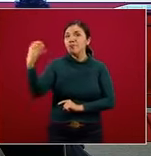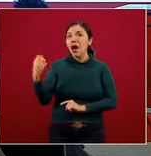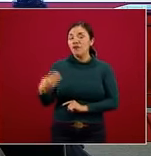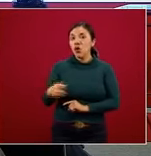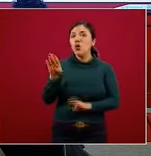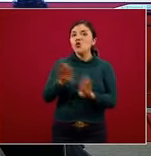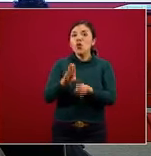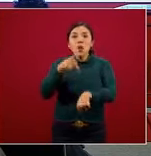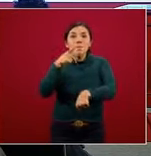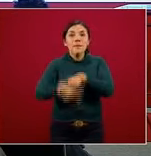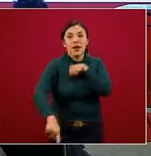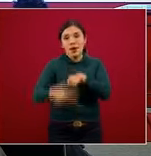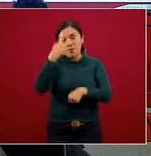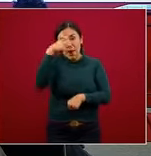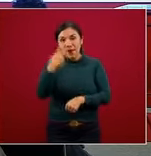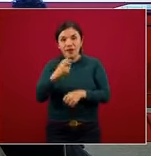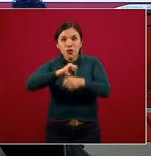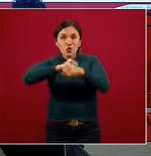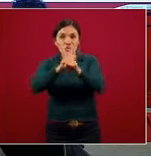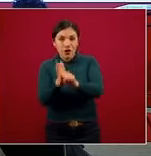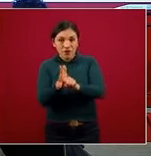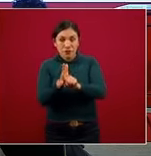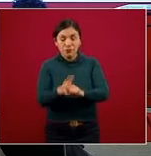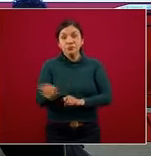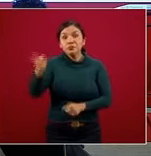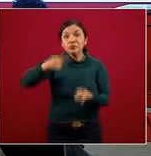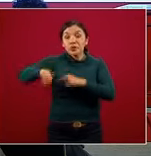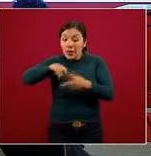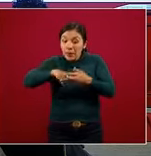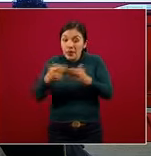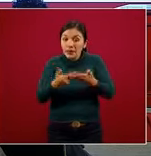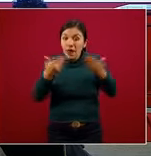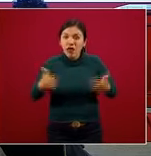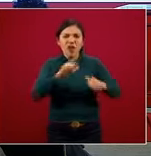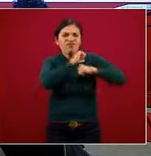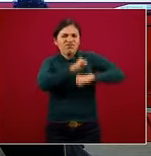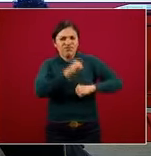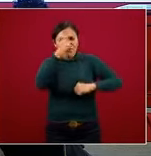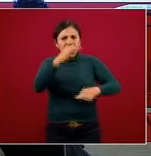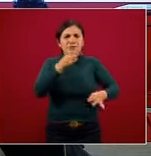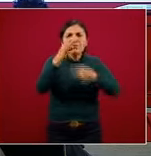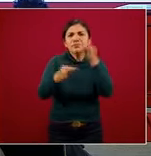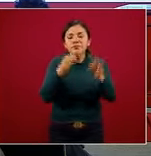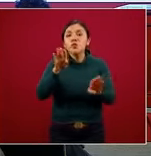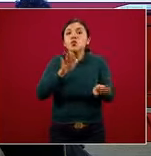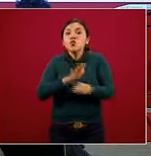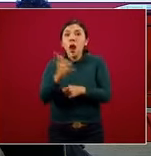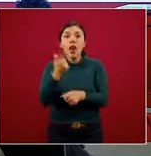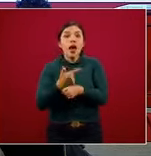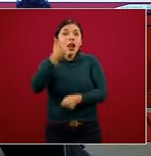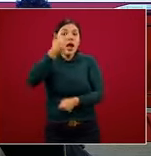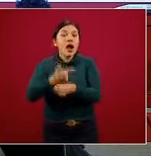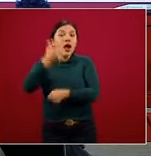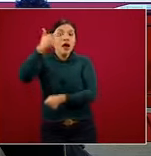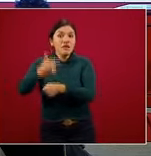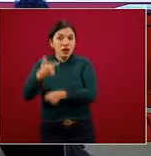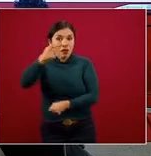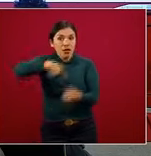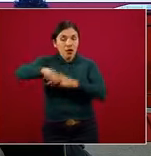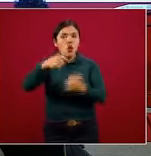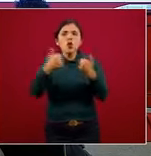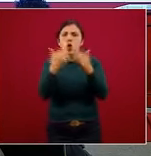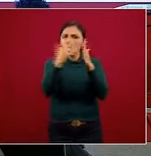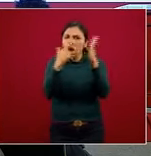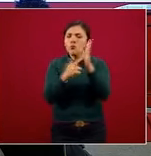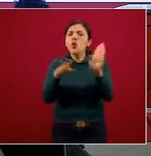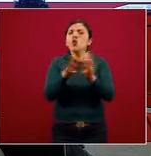riesgo epidémico para el coronavirus. Ellas a partir de ahora están a cargo de informarnos sobre la gravedad y regular qué normas